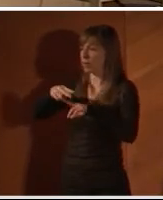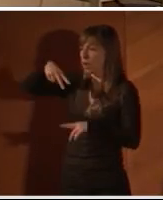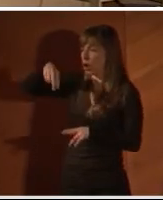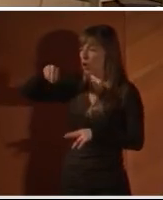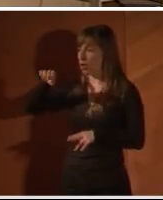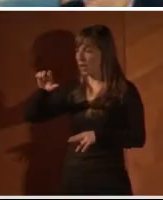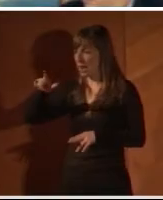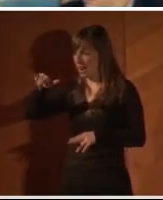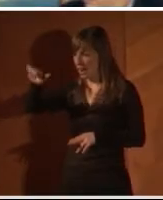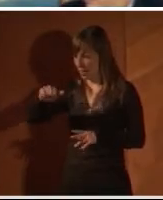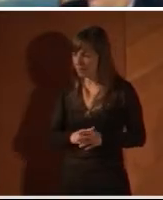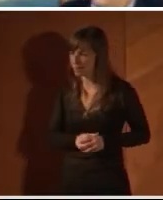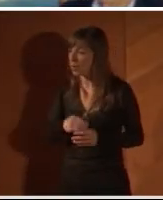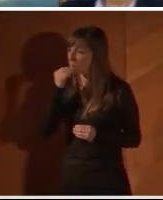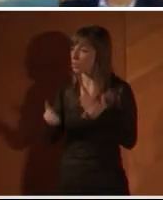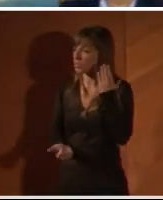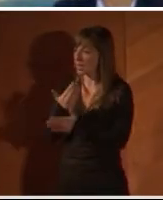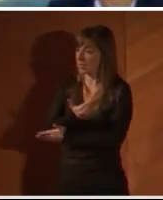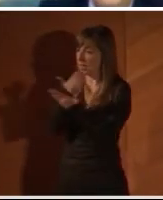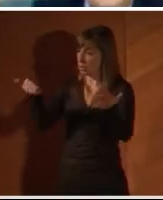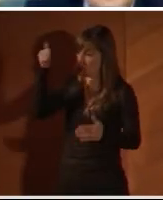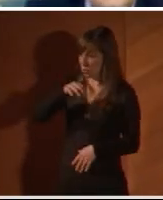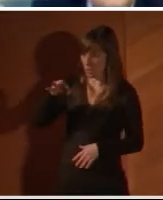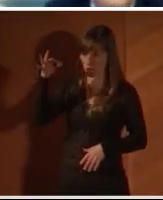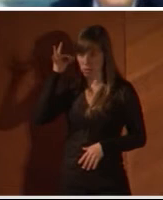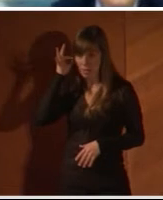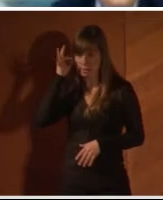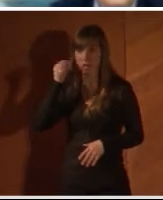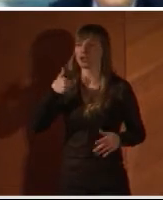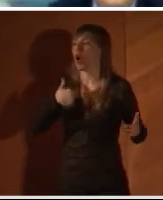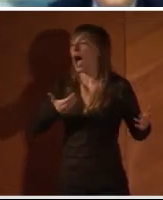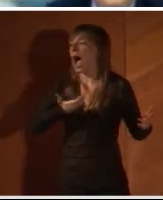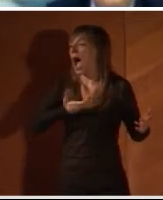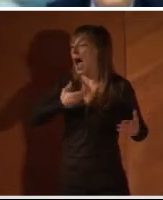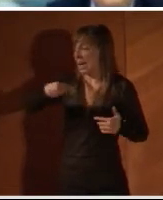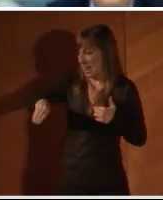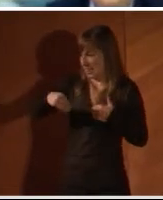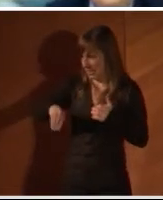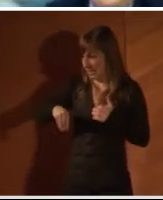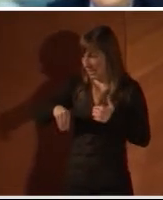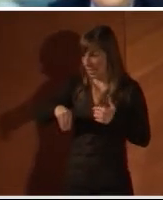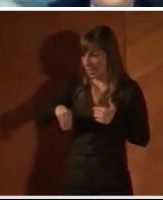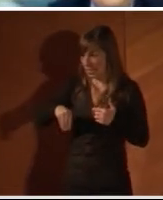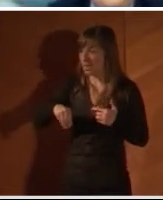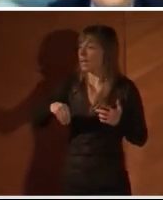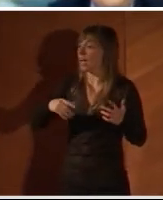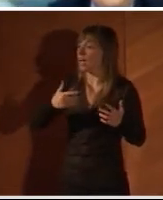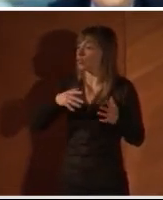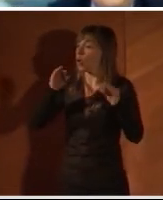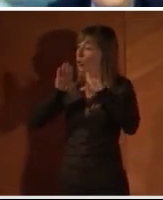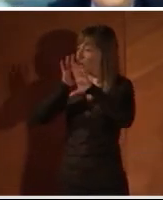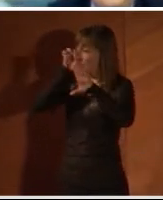Hola, buenos días a todos y todas. Bueno, soy Chus Alonso, soy la alcaldesa de Ciempozuelos. Os saludo desde un municipio de la Comunidad de